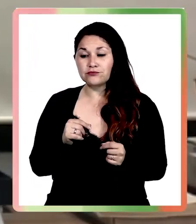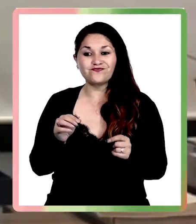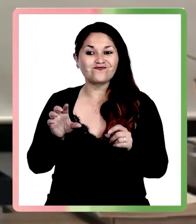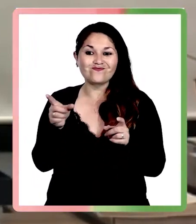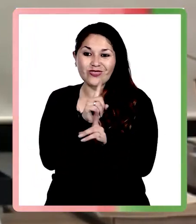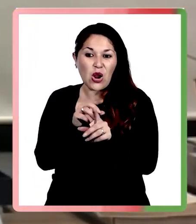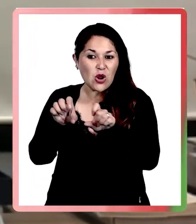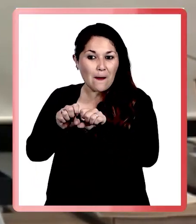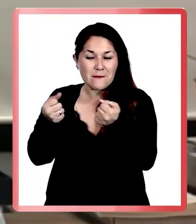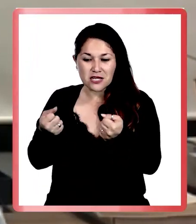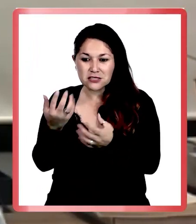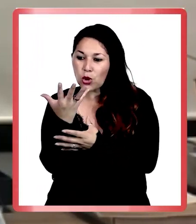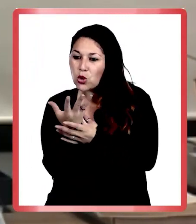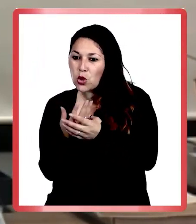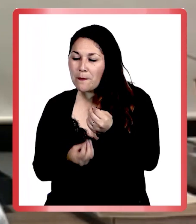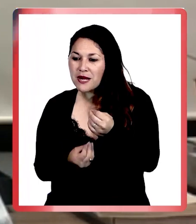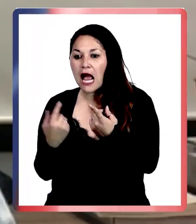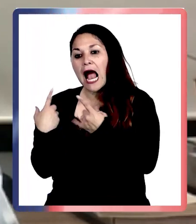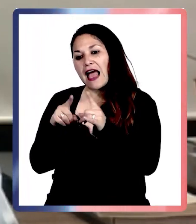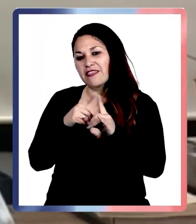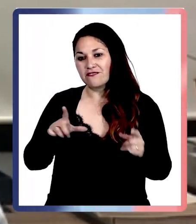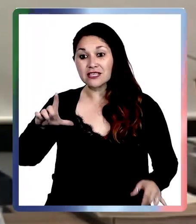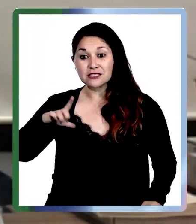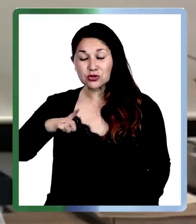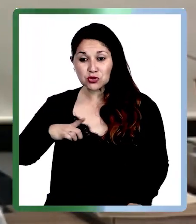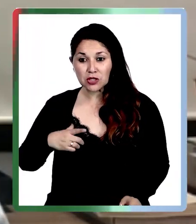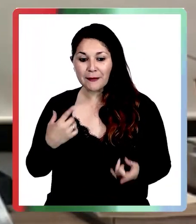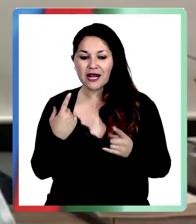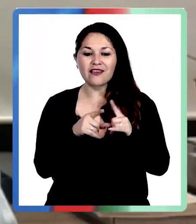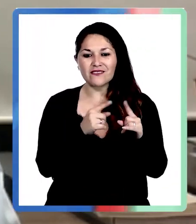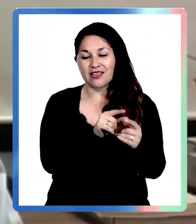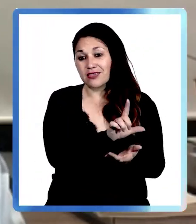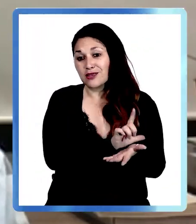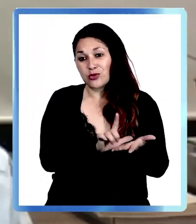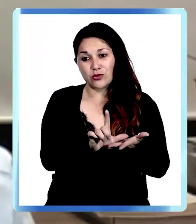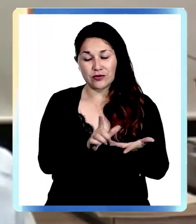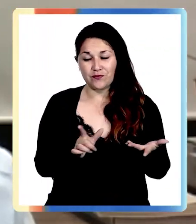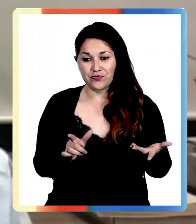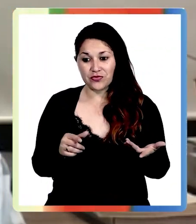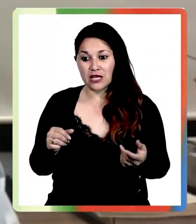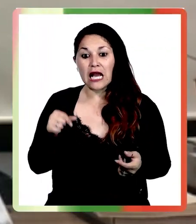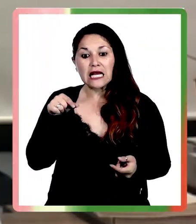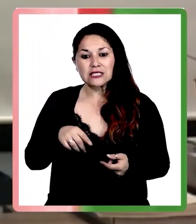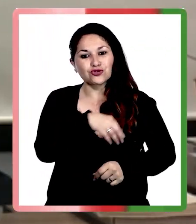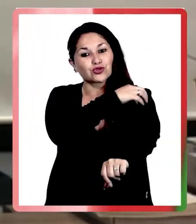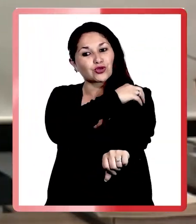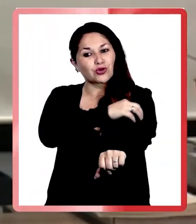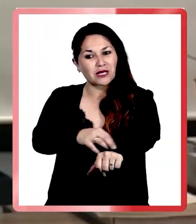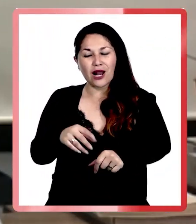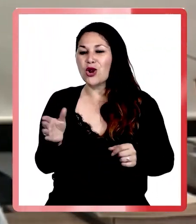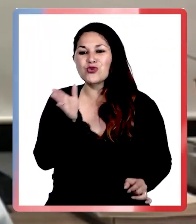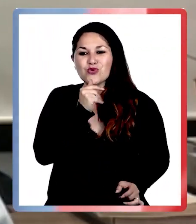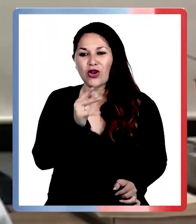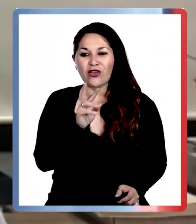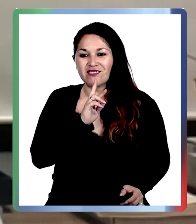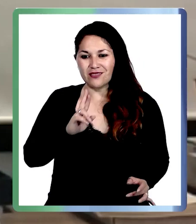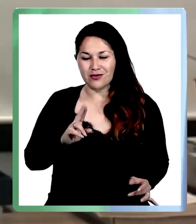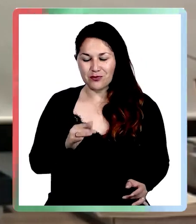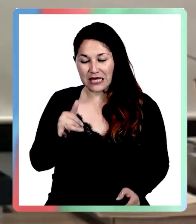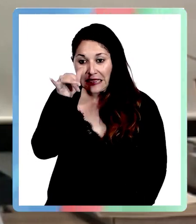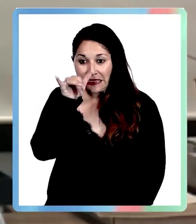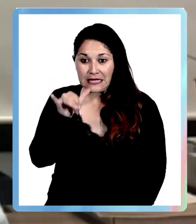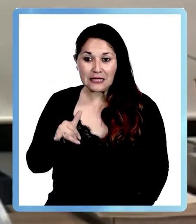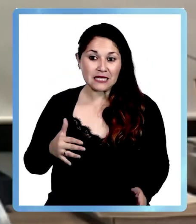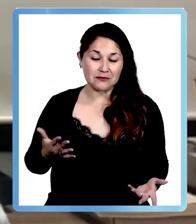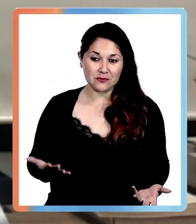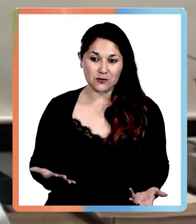culpables de diferentes orígenes, y eso es lo que no se solucionó como país. Y por lo tanto aquí,